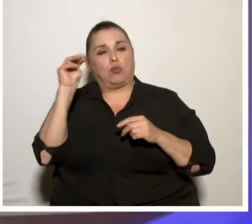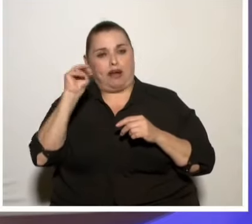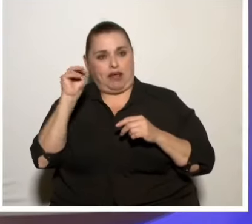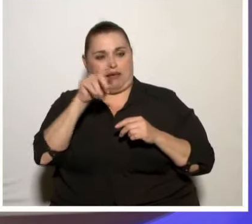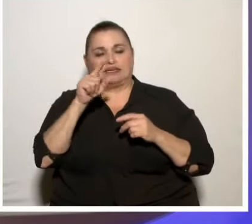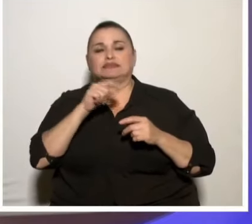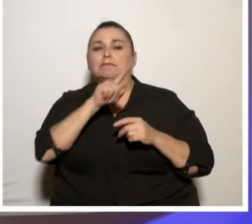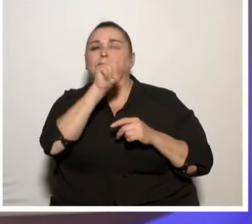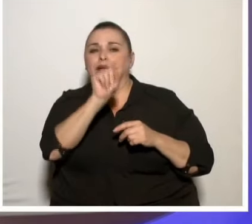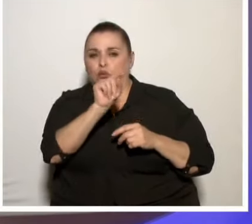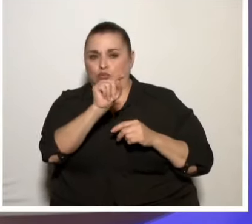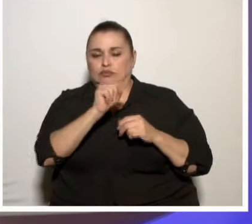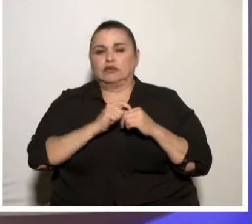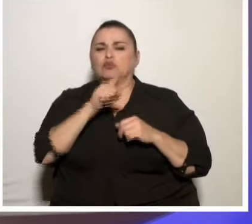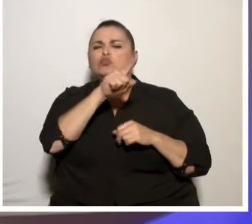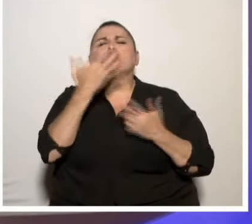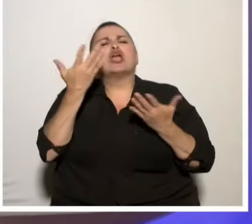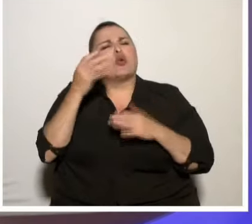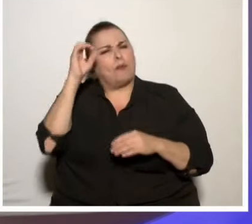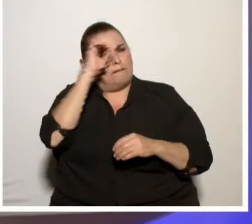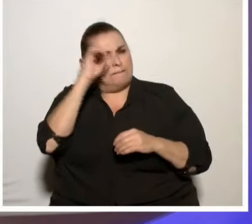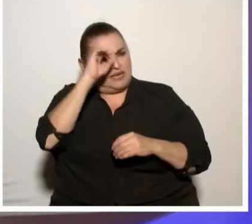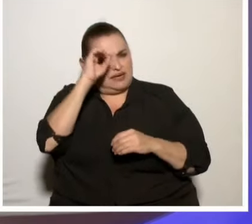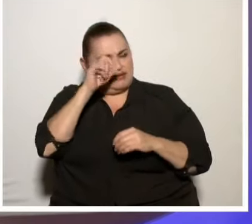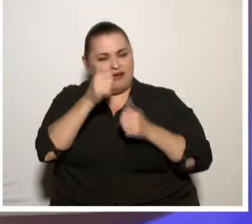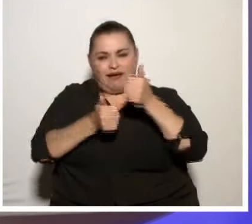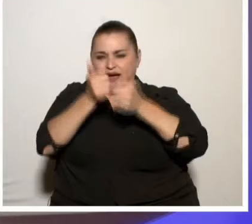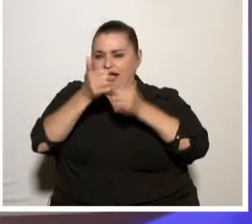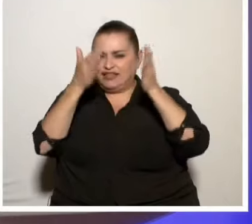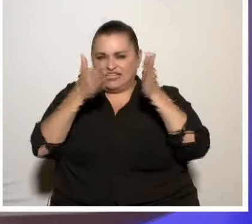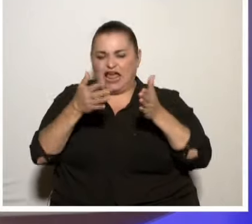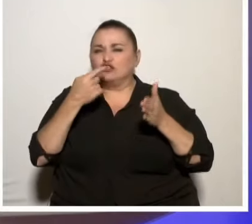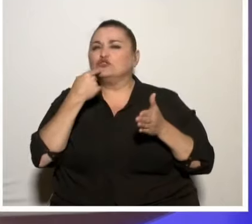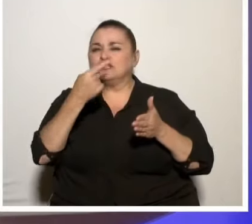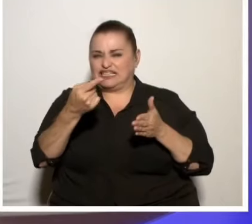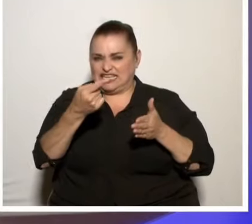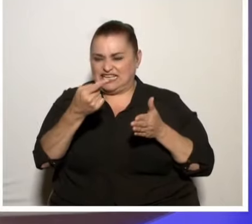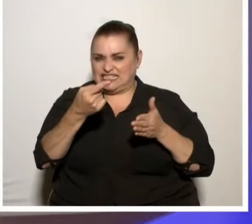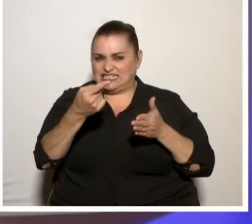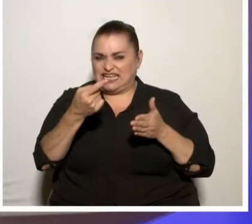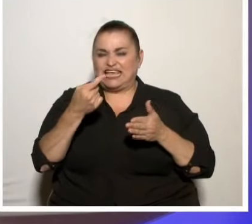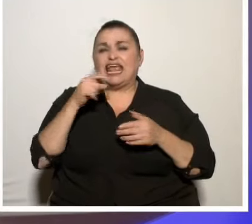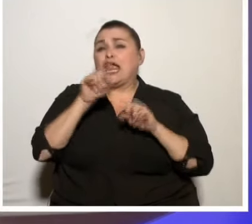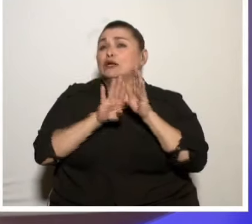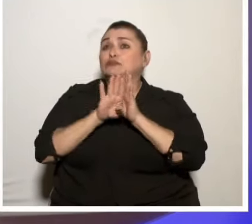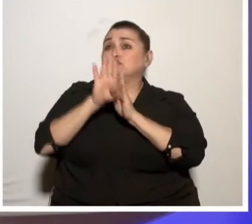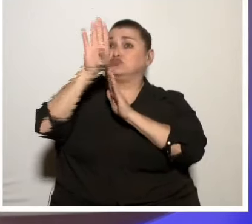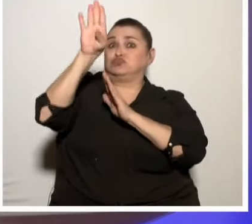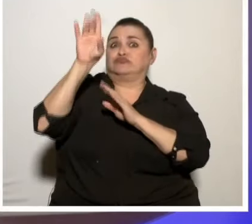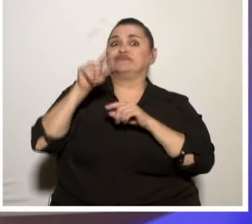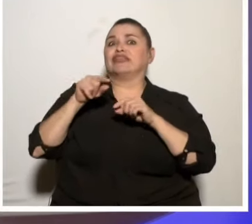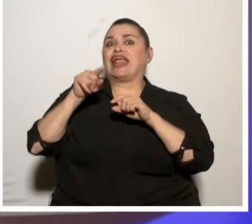y es la siguiente: ¿qué opina usted de los candidatos que dicen puntuar en las encuestas?